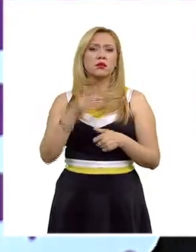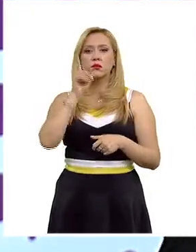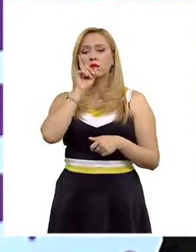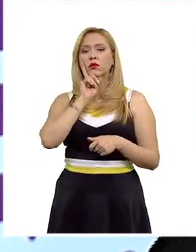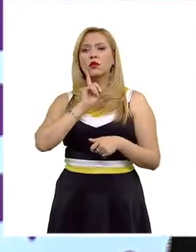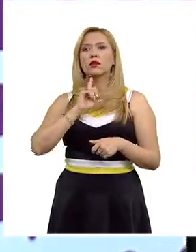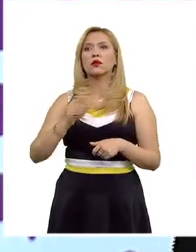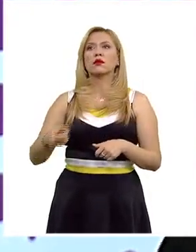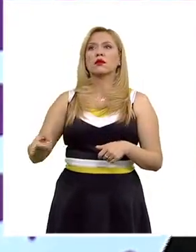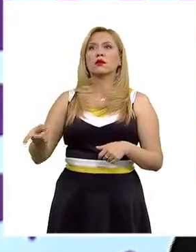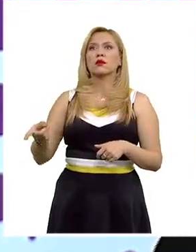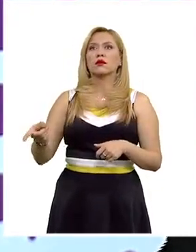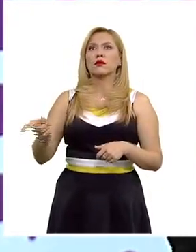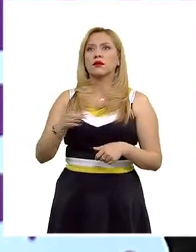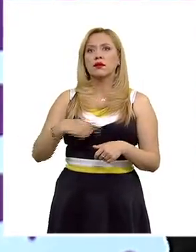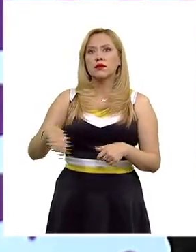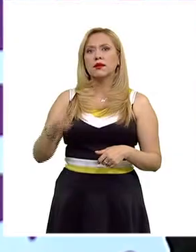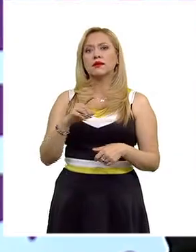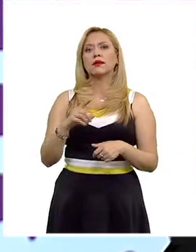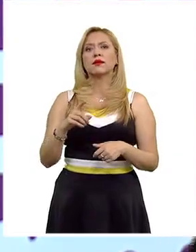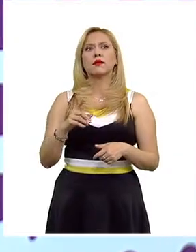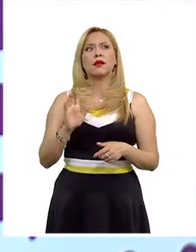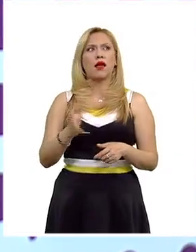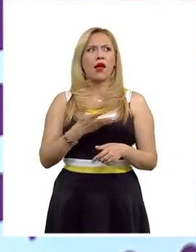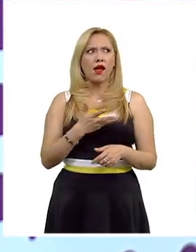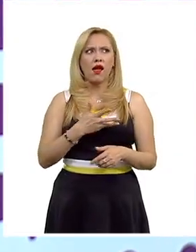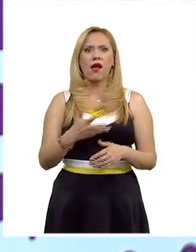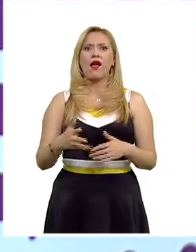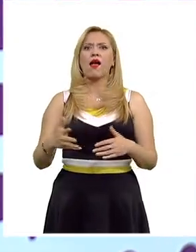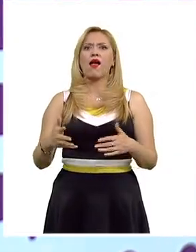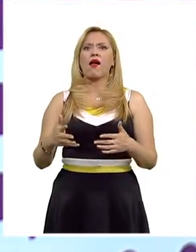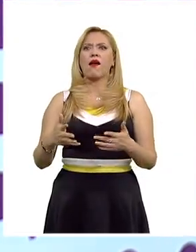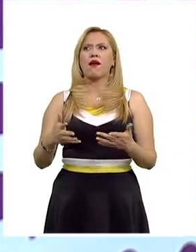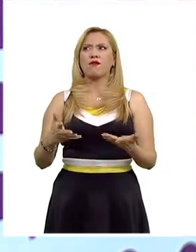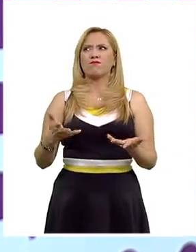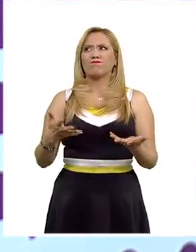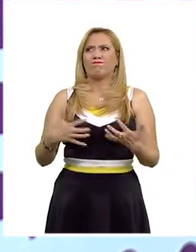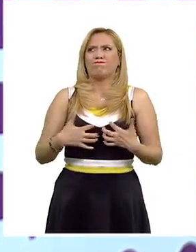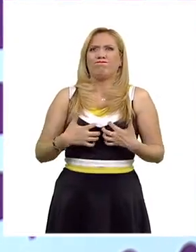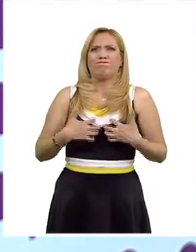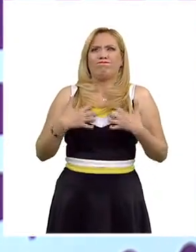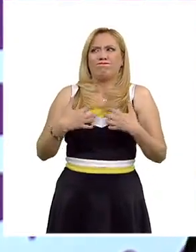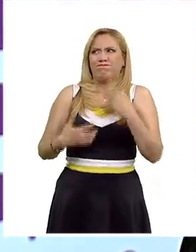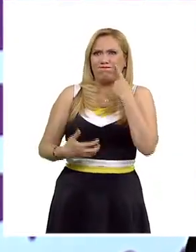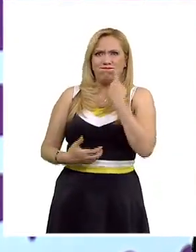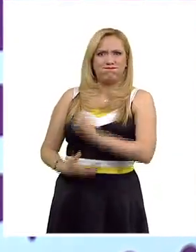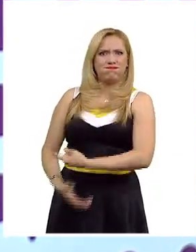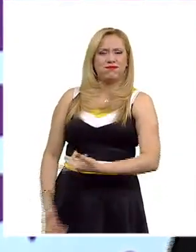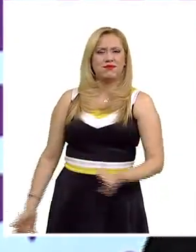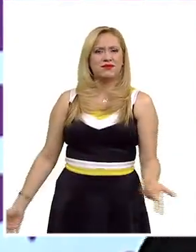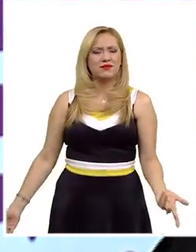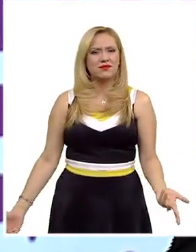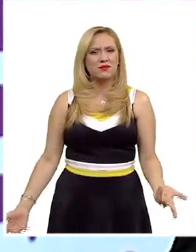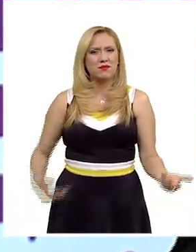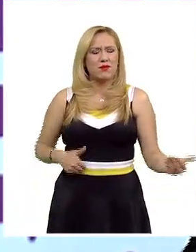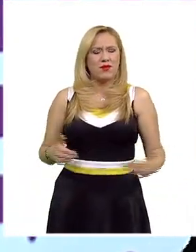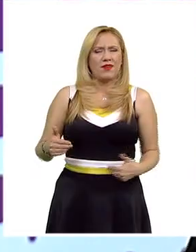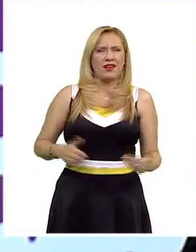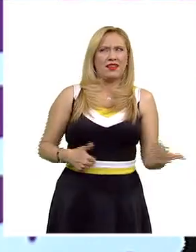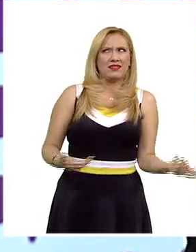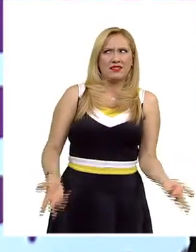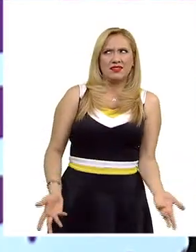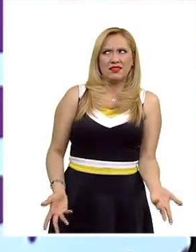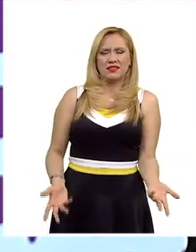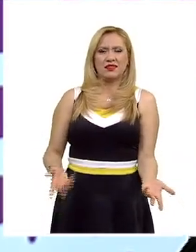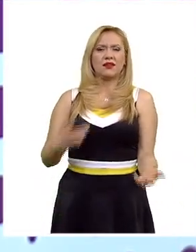mujeres teniendo esos avances que nos molestan. Lo que pasa es que por una cuestión hasta de